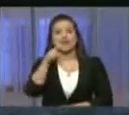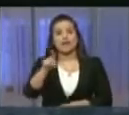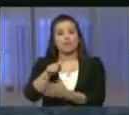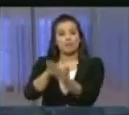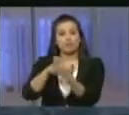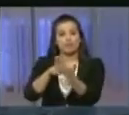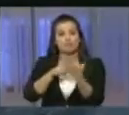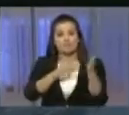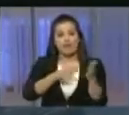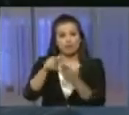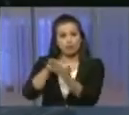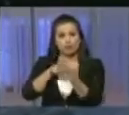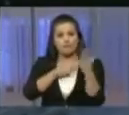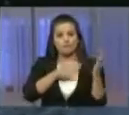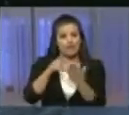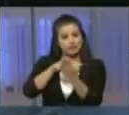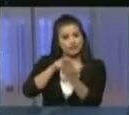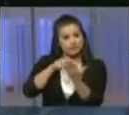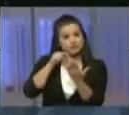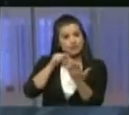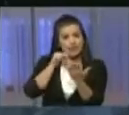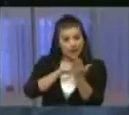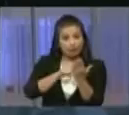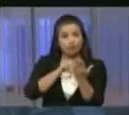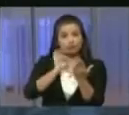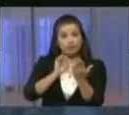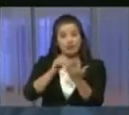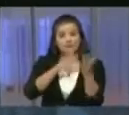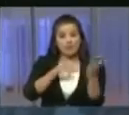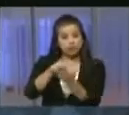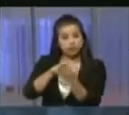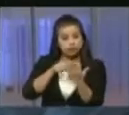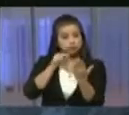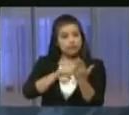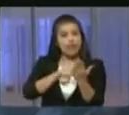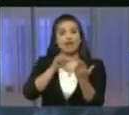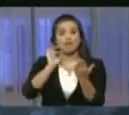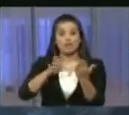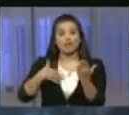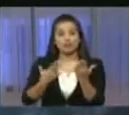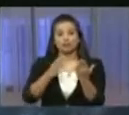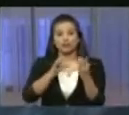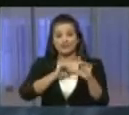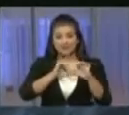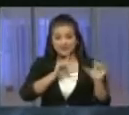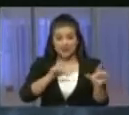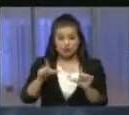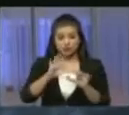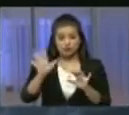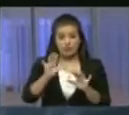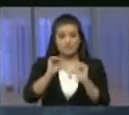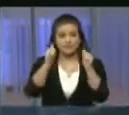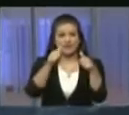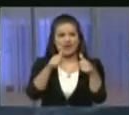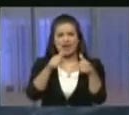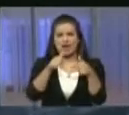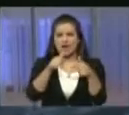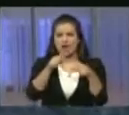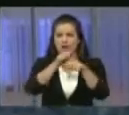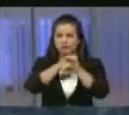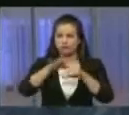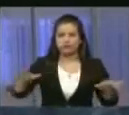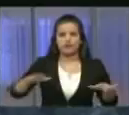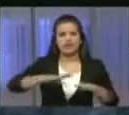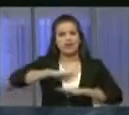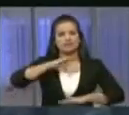inmediatamente activemos un plan para recuperar y para expandir la capacidad